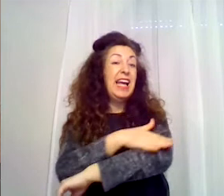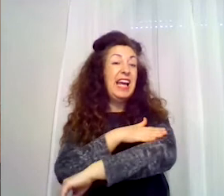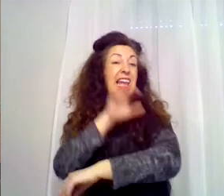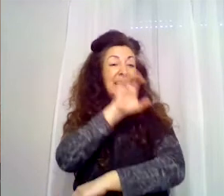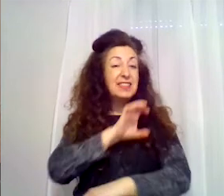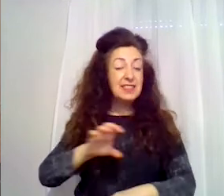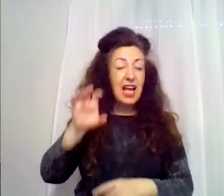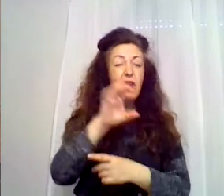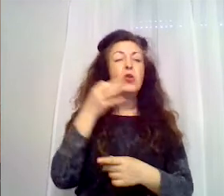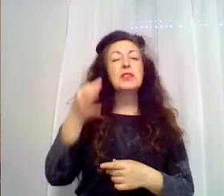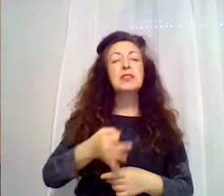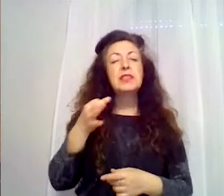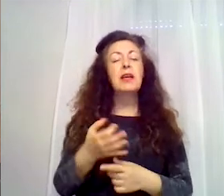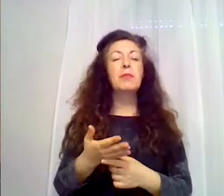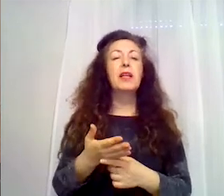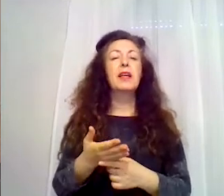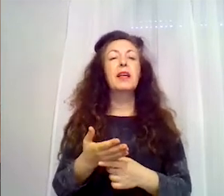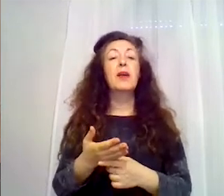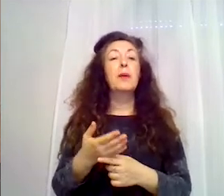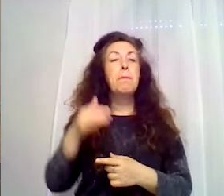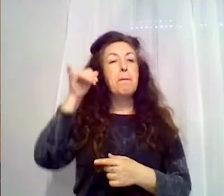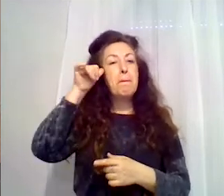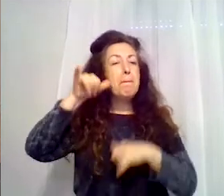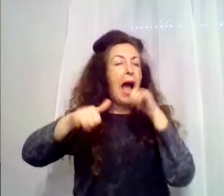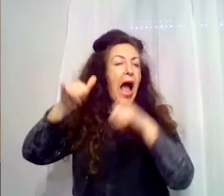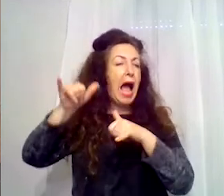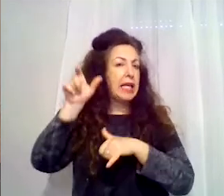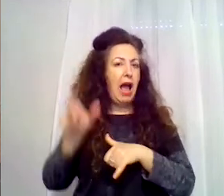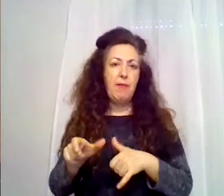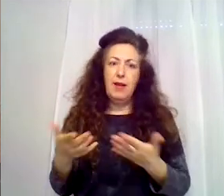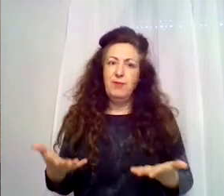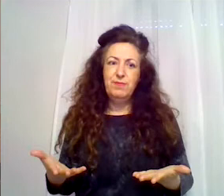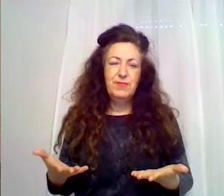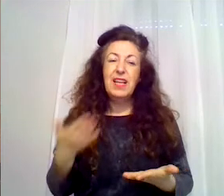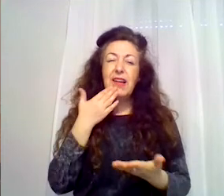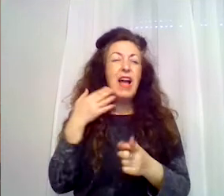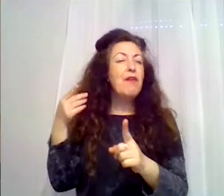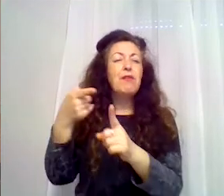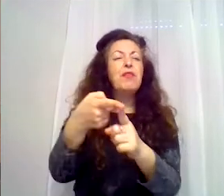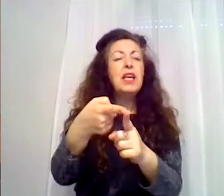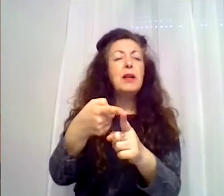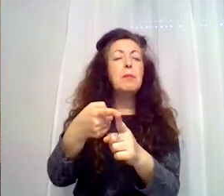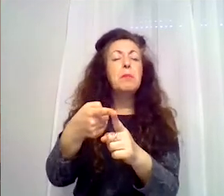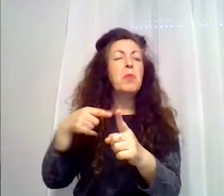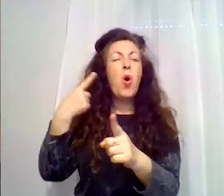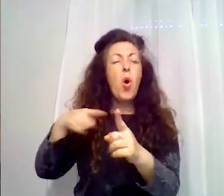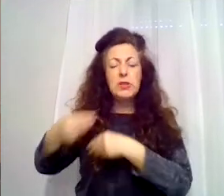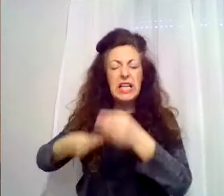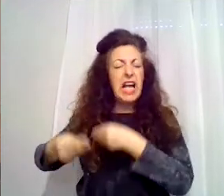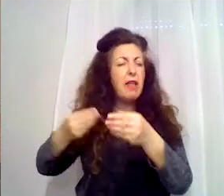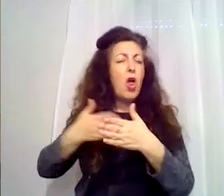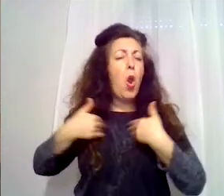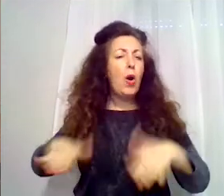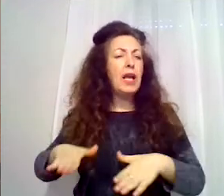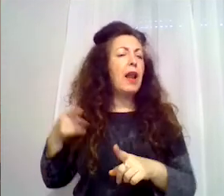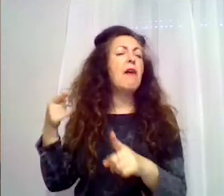personaje que había estado en América y que había sido una especie de pirata también al servicio de la reina y además un escritor